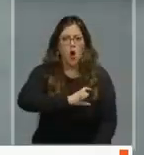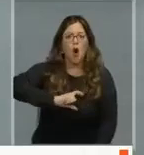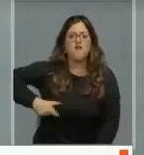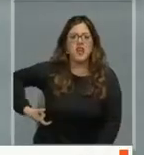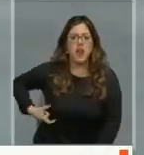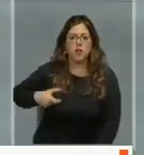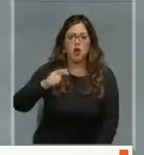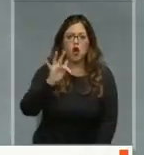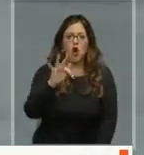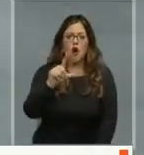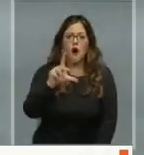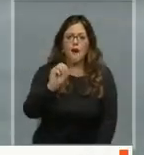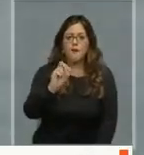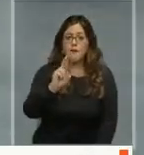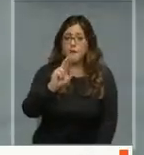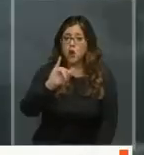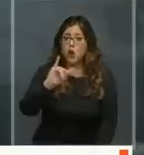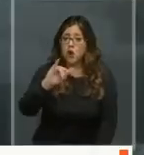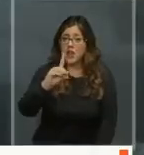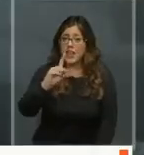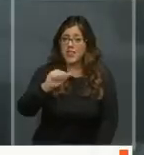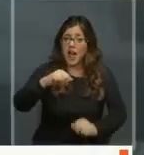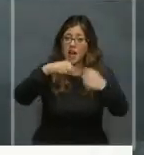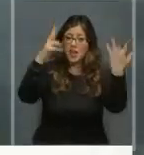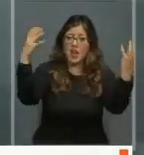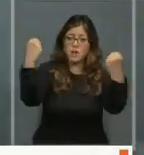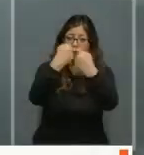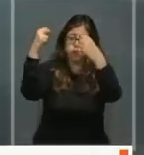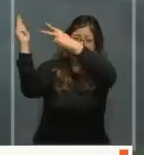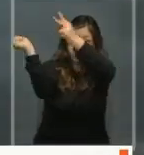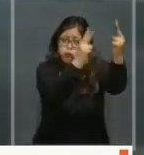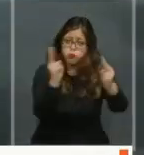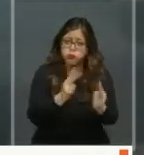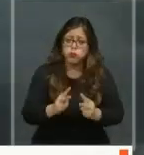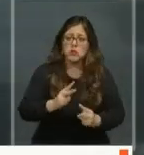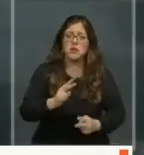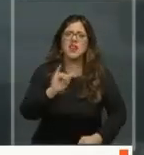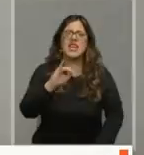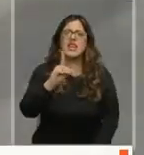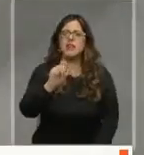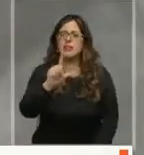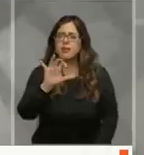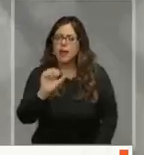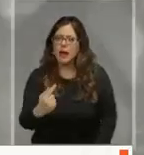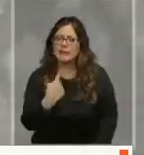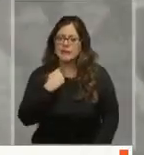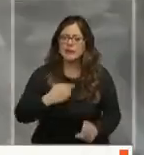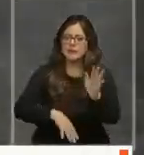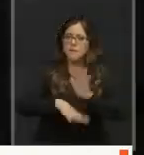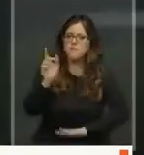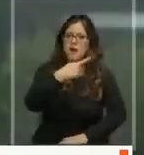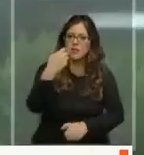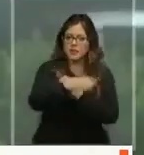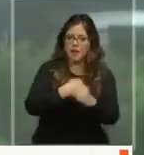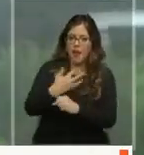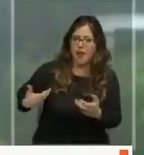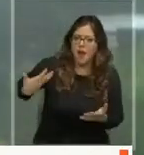ante la inminente llegada de Idalia, el huracán más fuerte en golpear el noroeste de ese estado en más de un siglo.